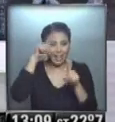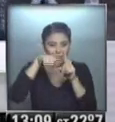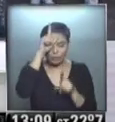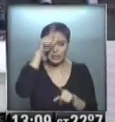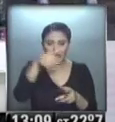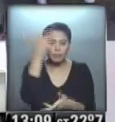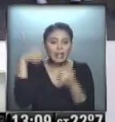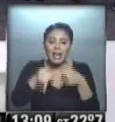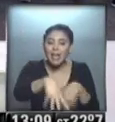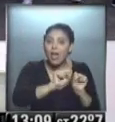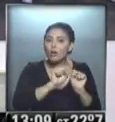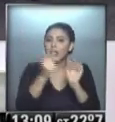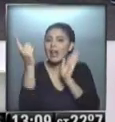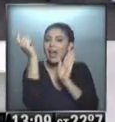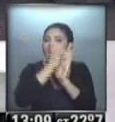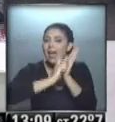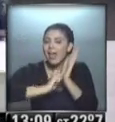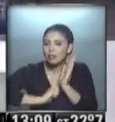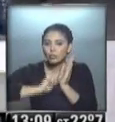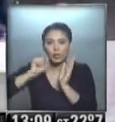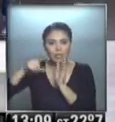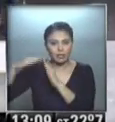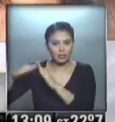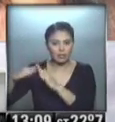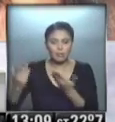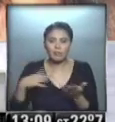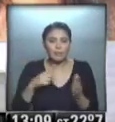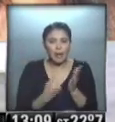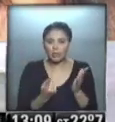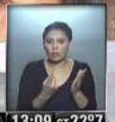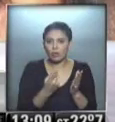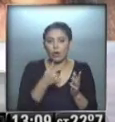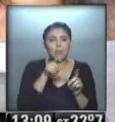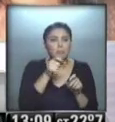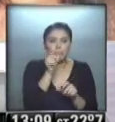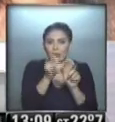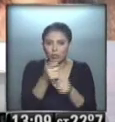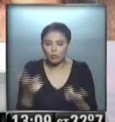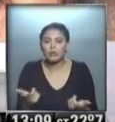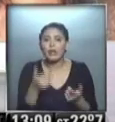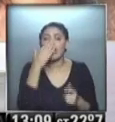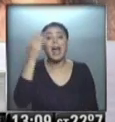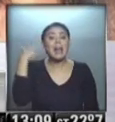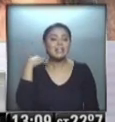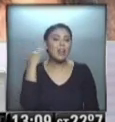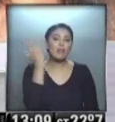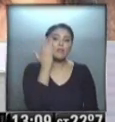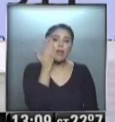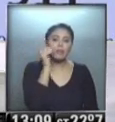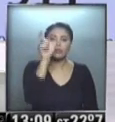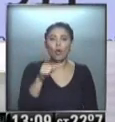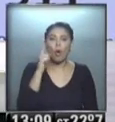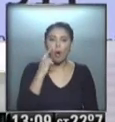importante. Pero no hay mucho más que eso. No aparece ninguna de estas dos personas en Facebook. Y esto lo conocimos ayer, un detalle estremecedor. Dijo, yo